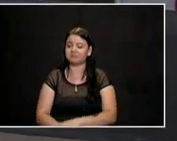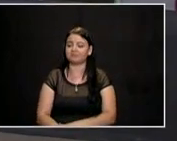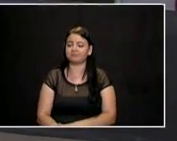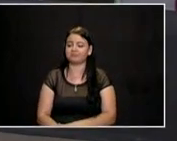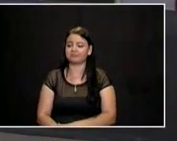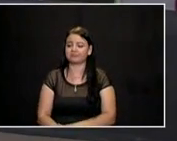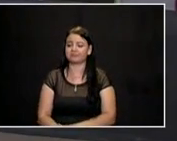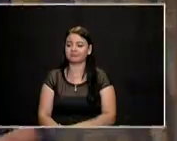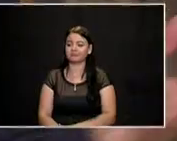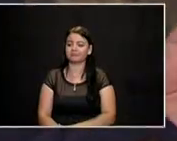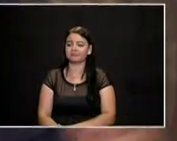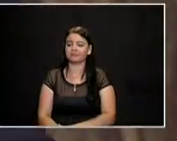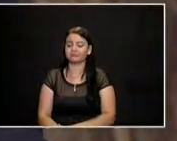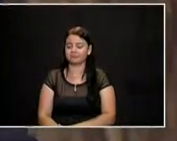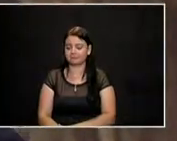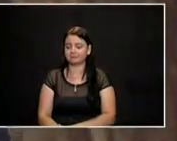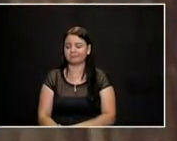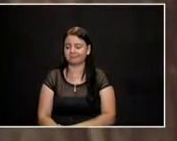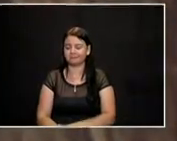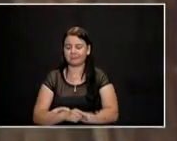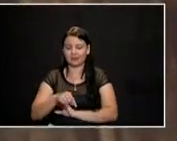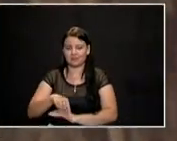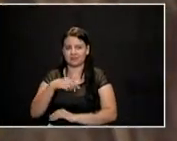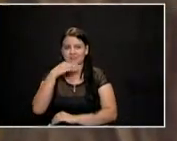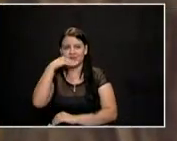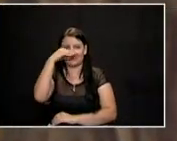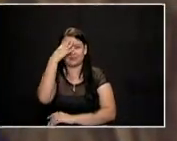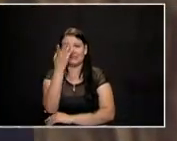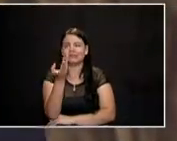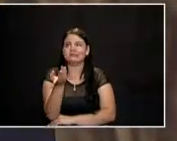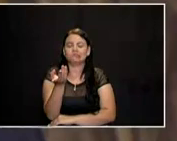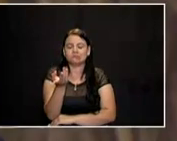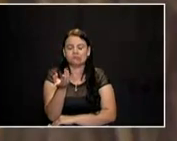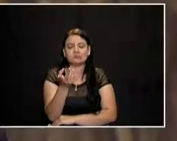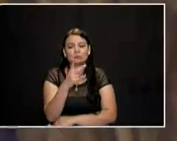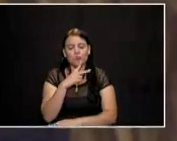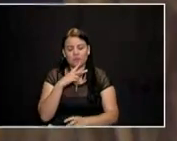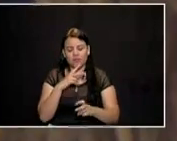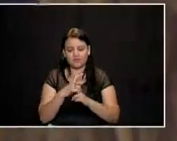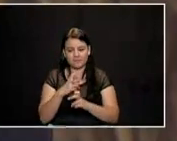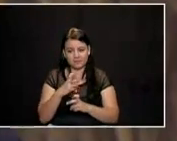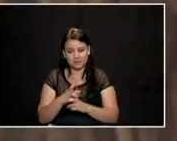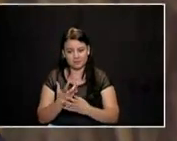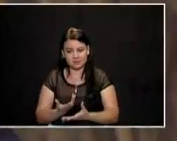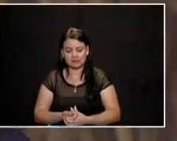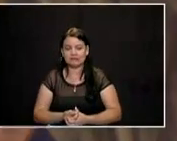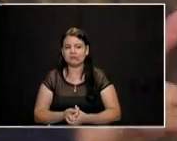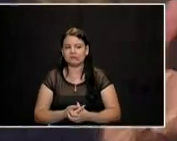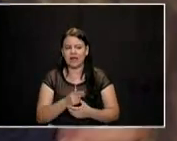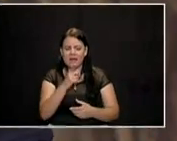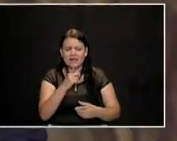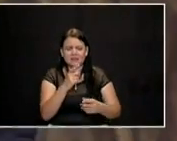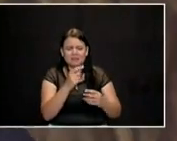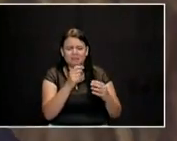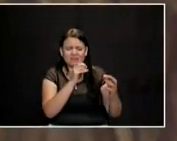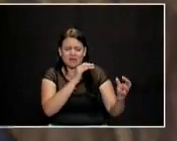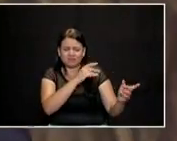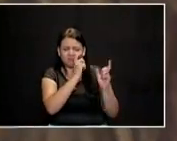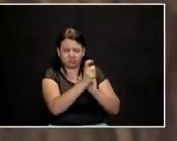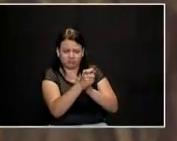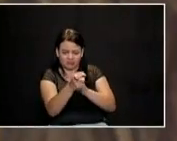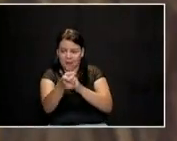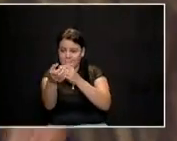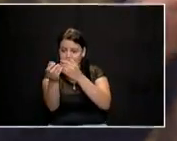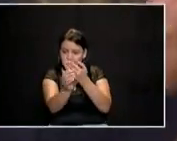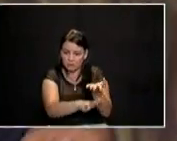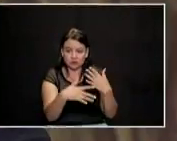hora del debate. Bueno, la situación de Medellín es compleja y difícil. Aumenta la inseguridad, pues los homicidios ya